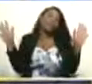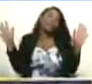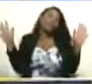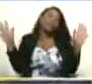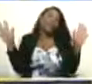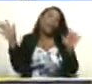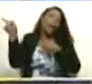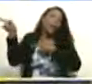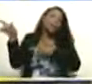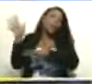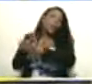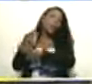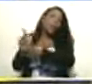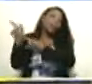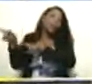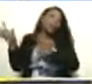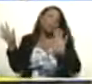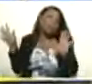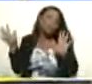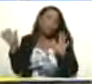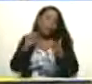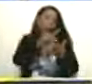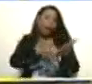Échenle la culpa al protocolo.